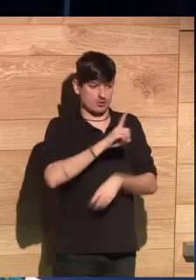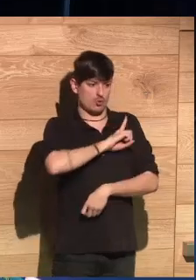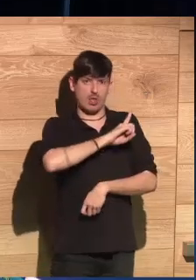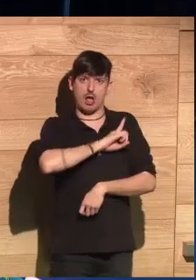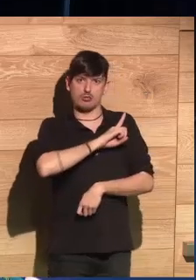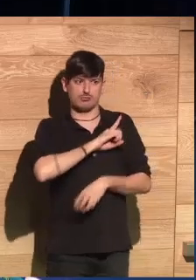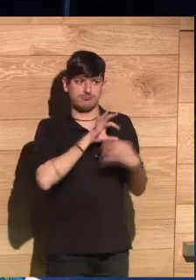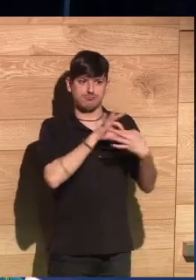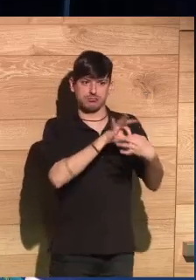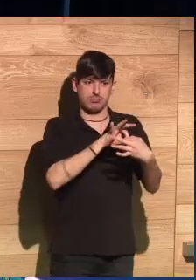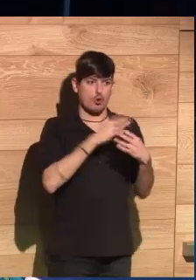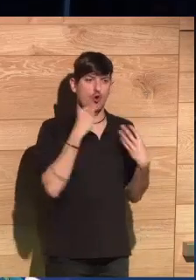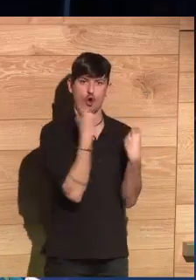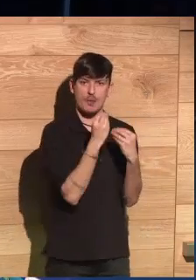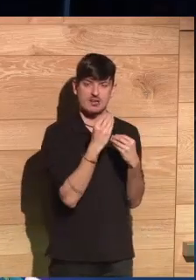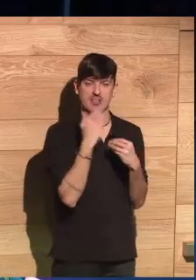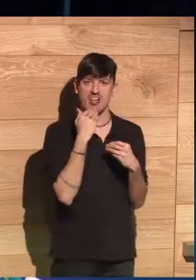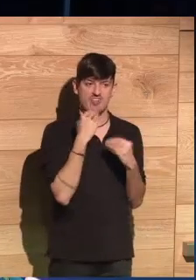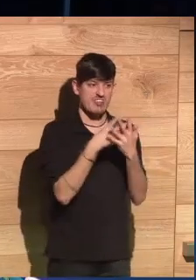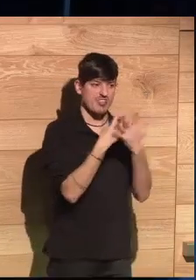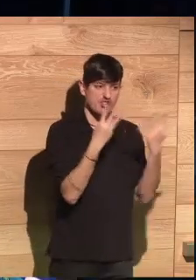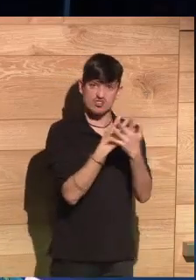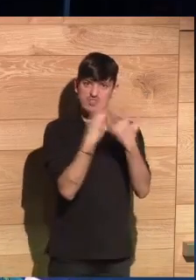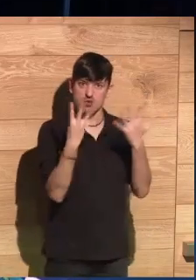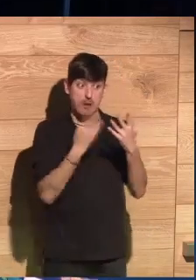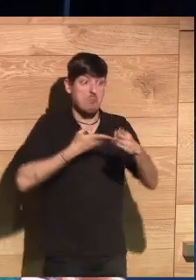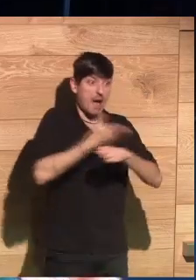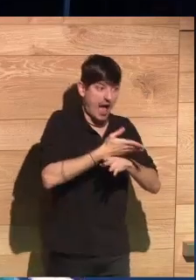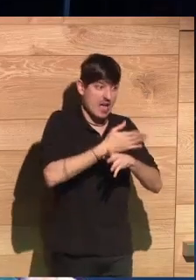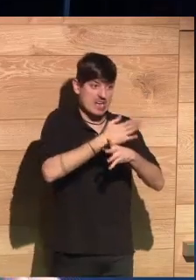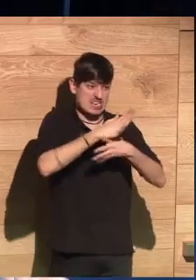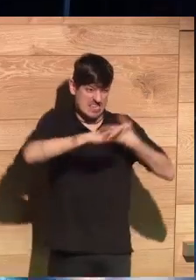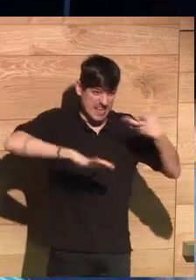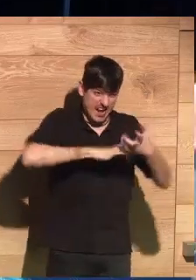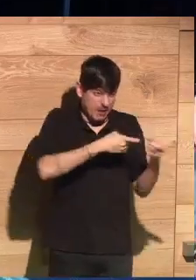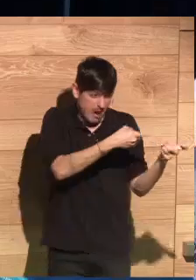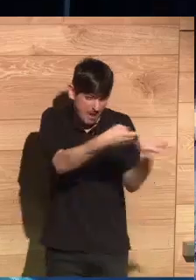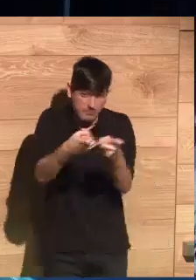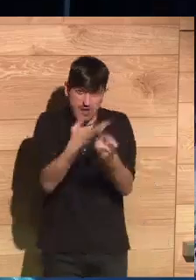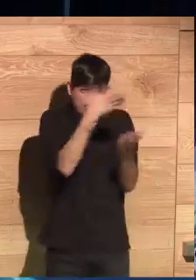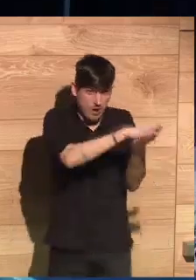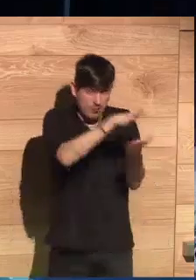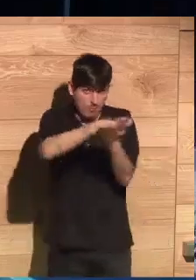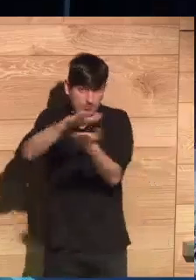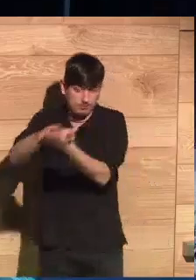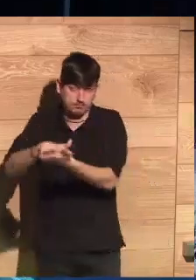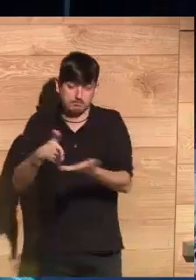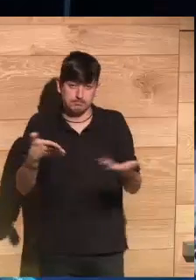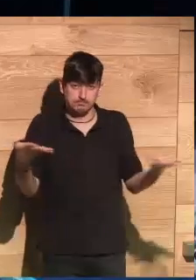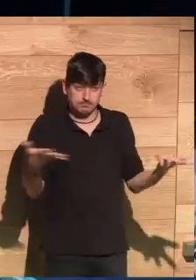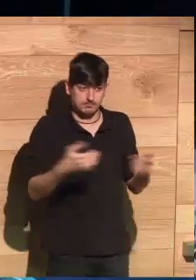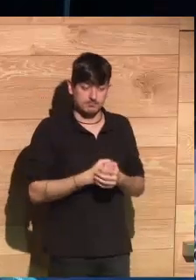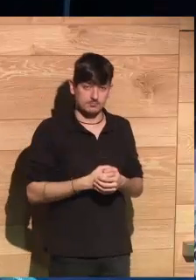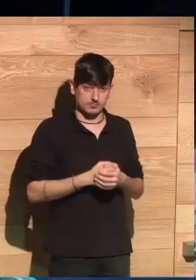militar, donde jóvenes de 18, 19, 20 años mueren, o sea, van a morir o quedan destrozados, ¿no?